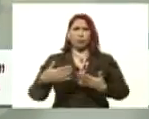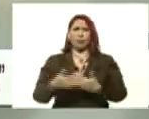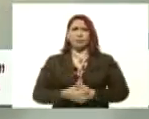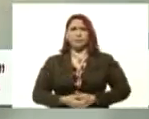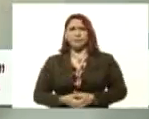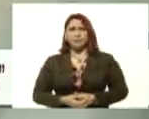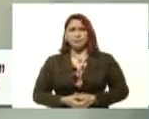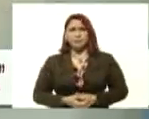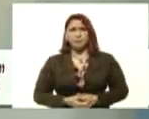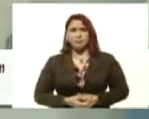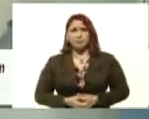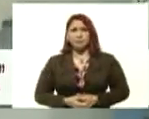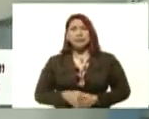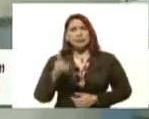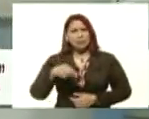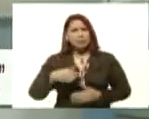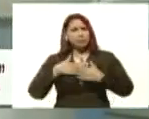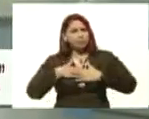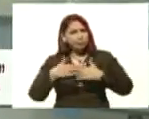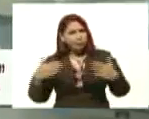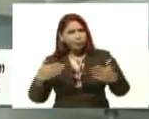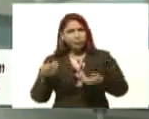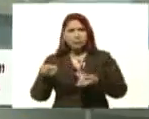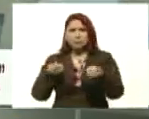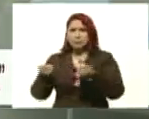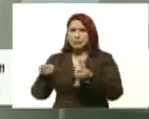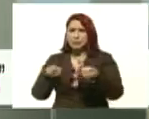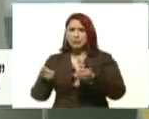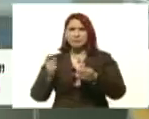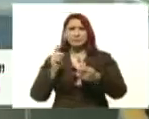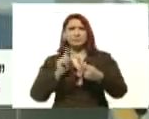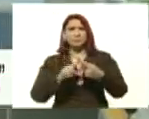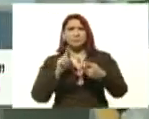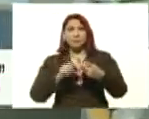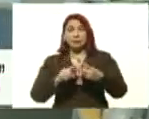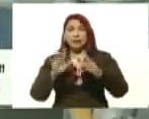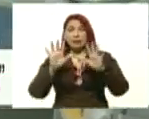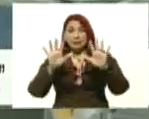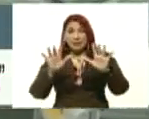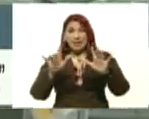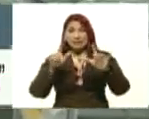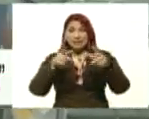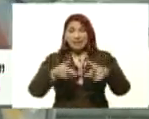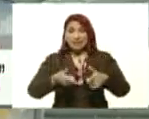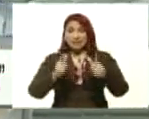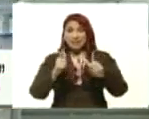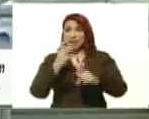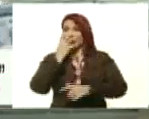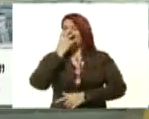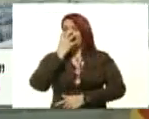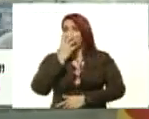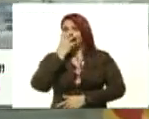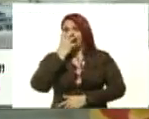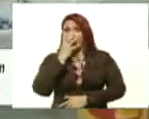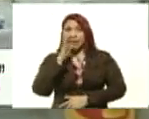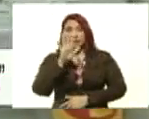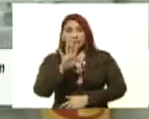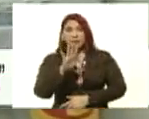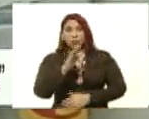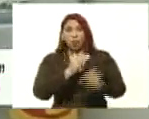heces, al servicio de la comunidad. Tenemos 10 sillones para nebulizaciones, 5 para